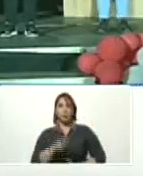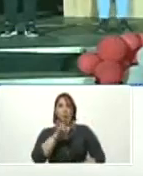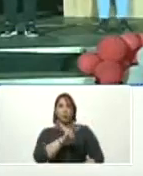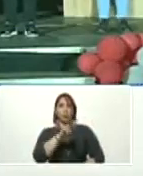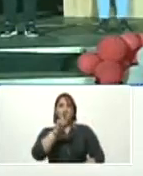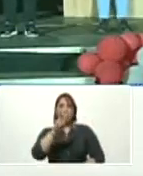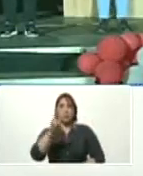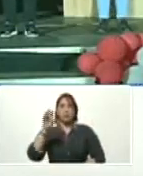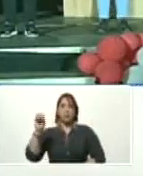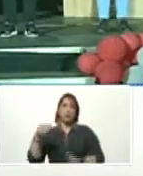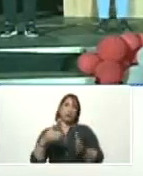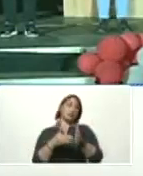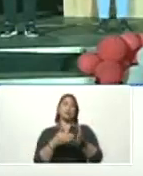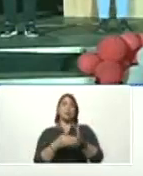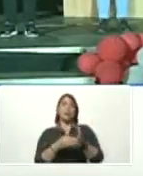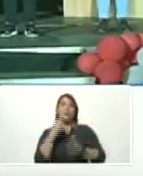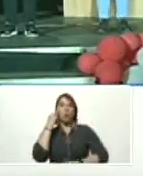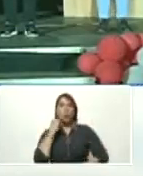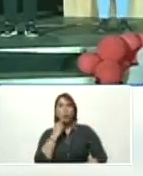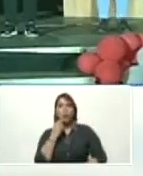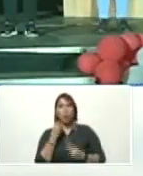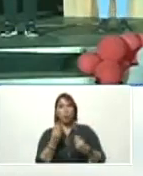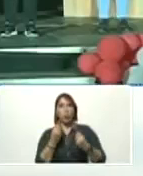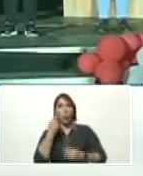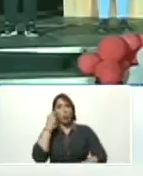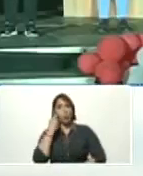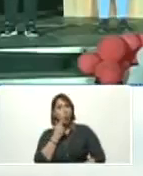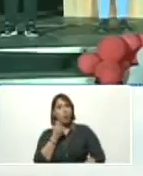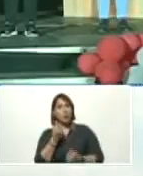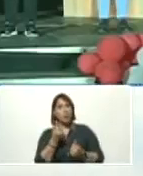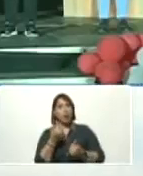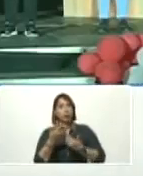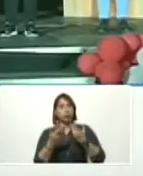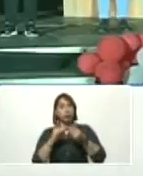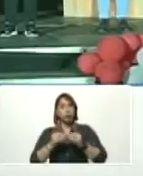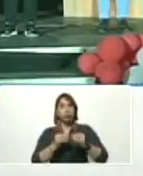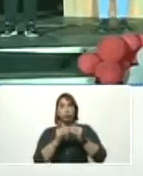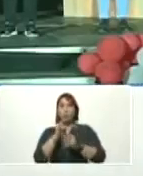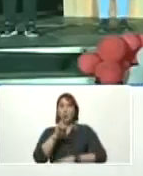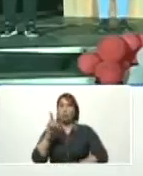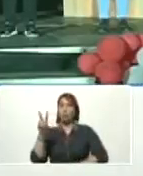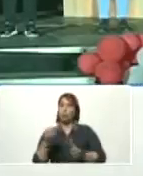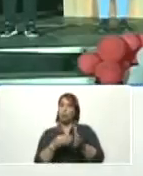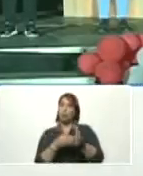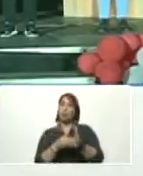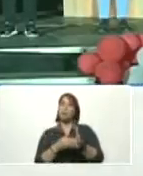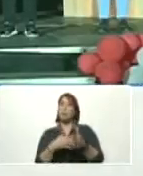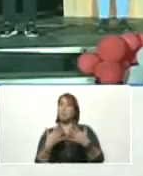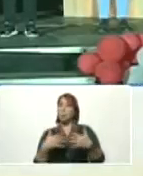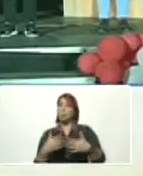220 mil bolívares, y como el bolívar se ha ido recuperando, 220 mil bolívares de platica.